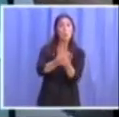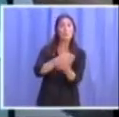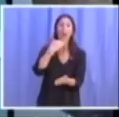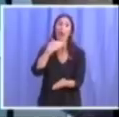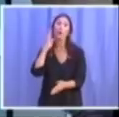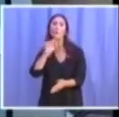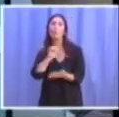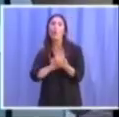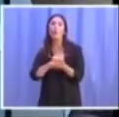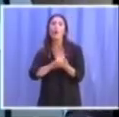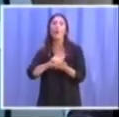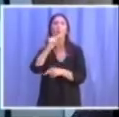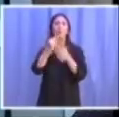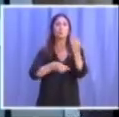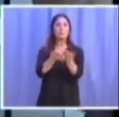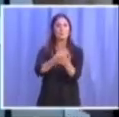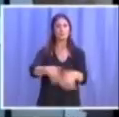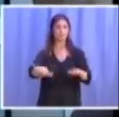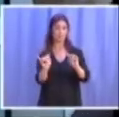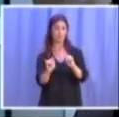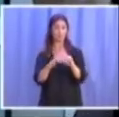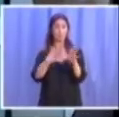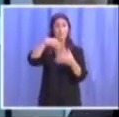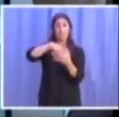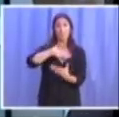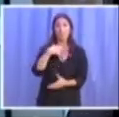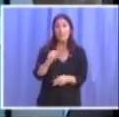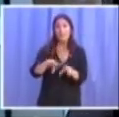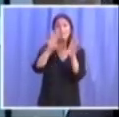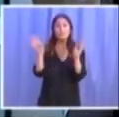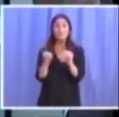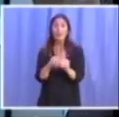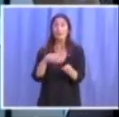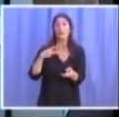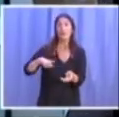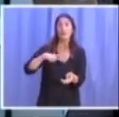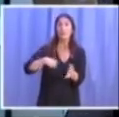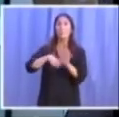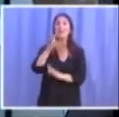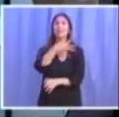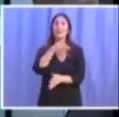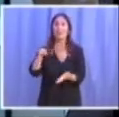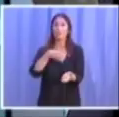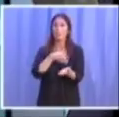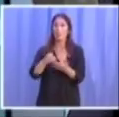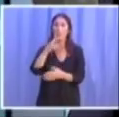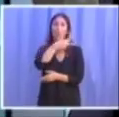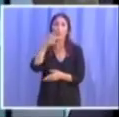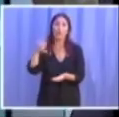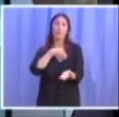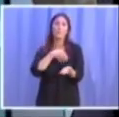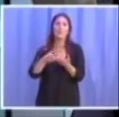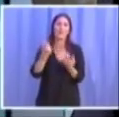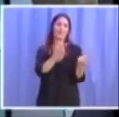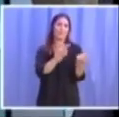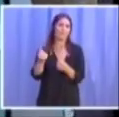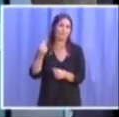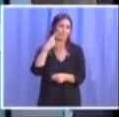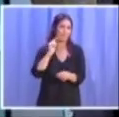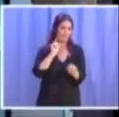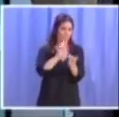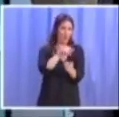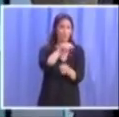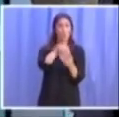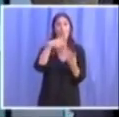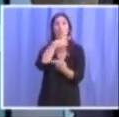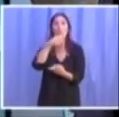de presupuestos encima de la mesa. Un ayuntamiento que tiene una deuda de más de 300 millones, 200 millones de deuda financiera, 100